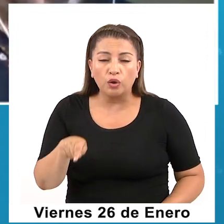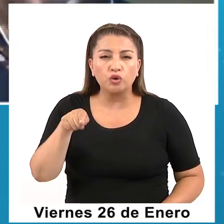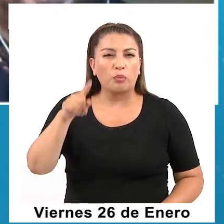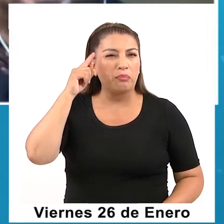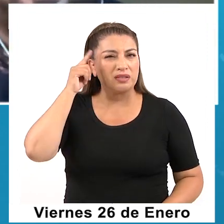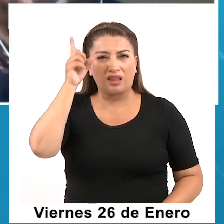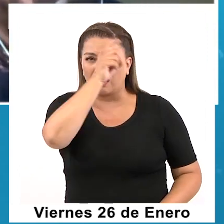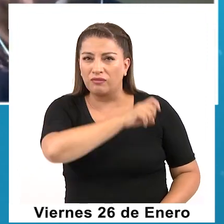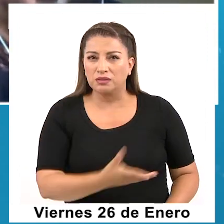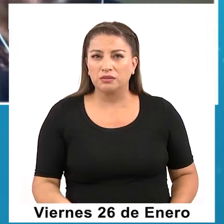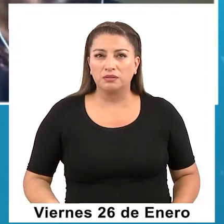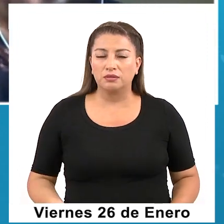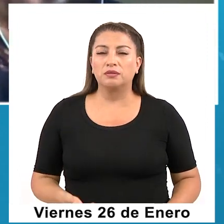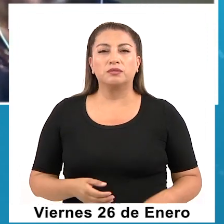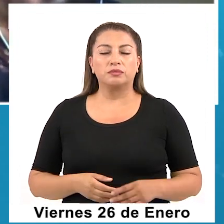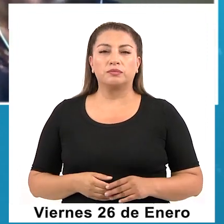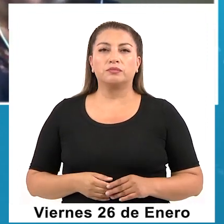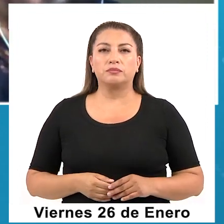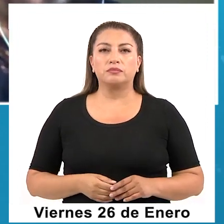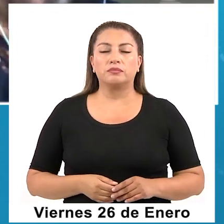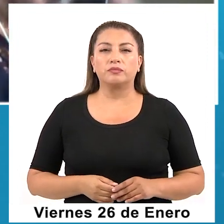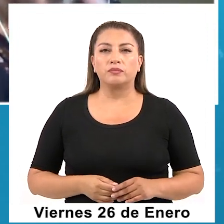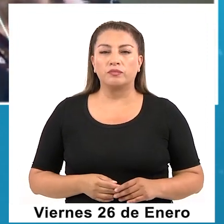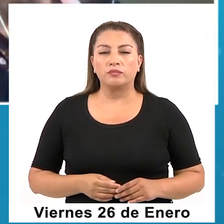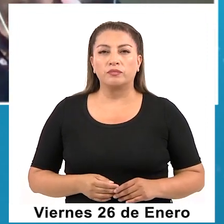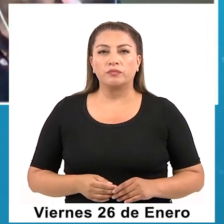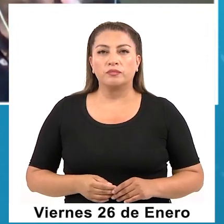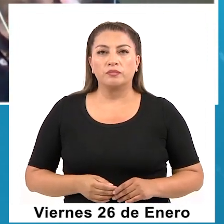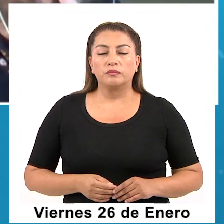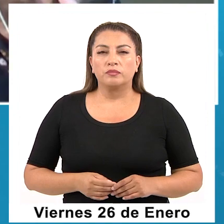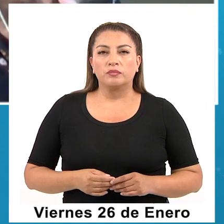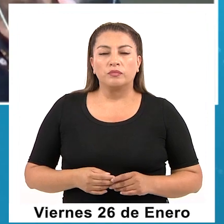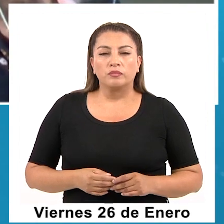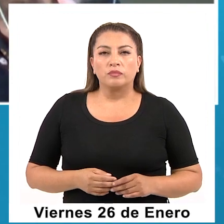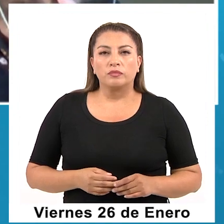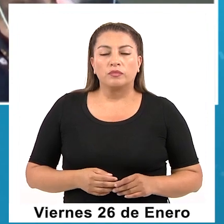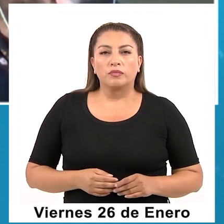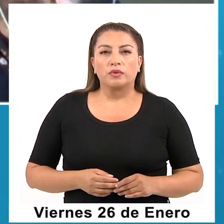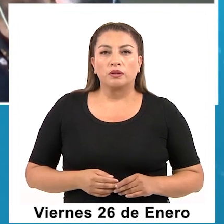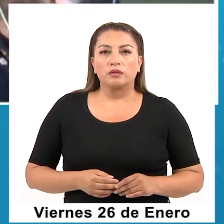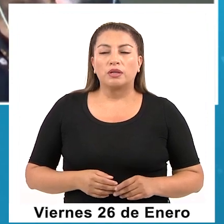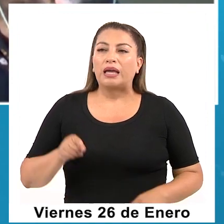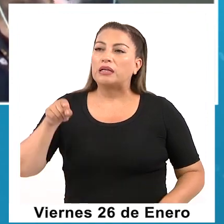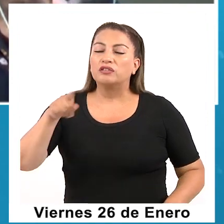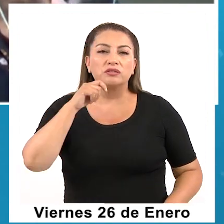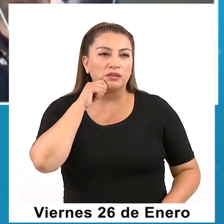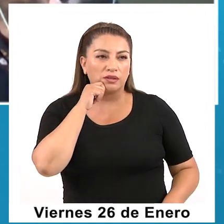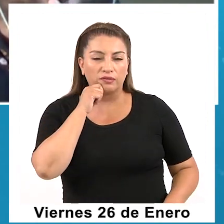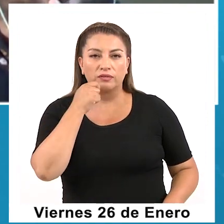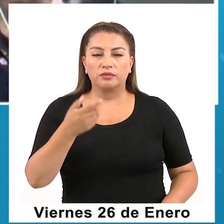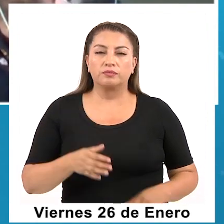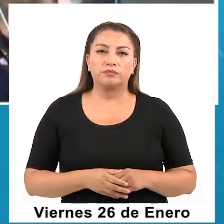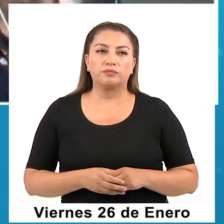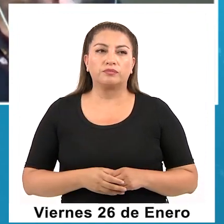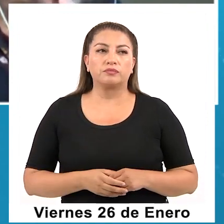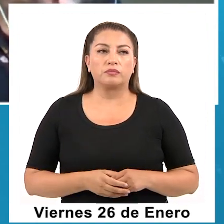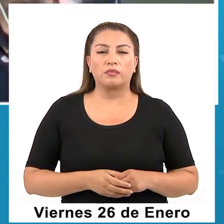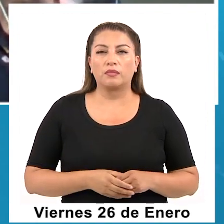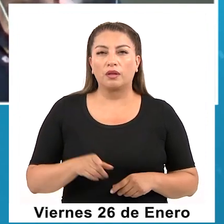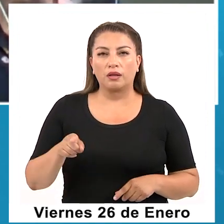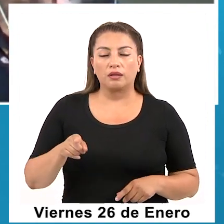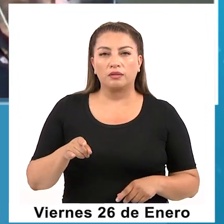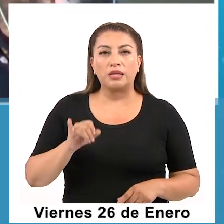muy difícil? Yo la verdad es que por la serie de, porque estos son en el fondo las imputaciones